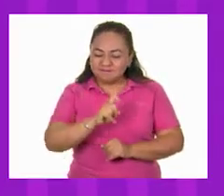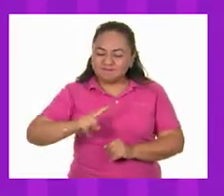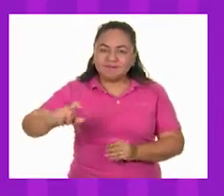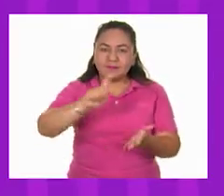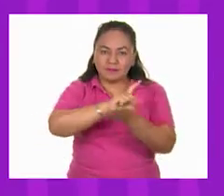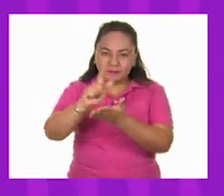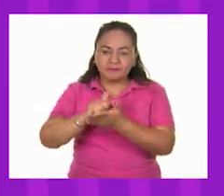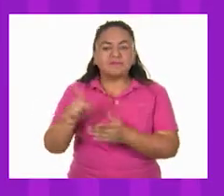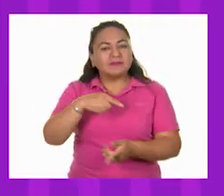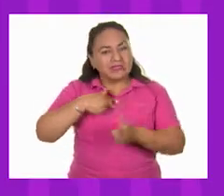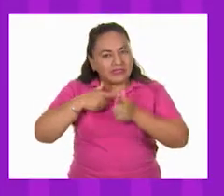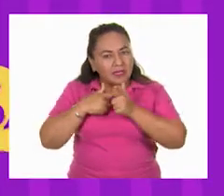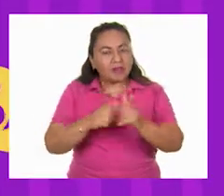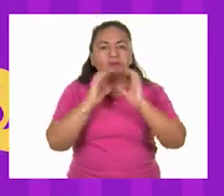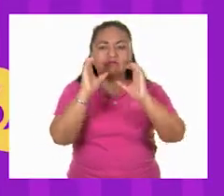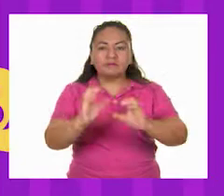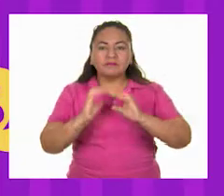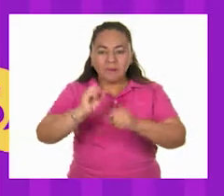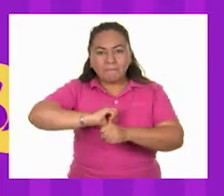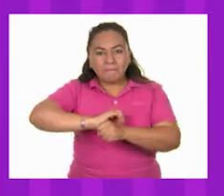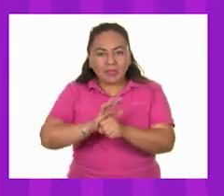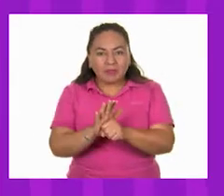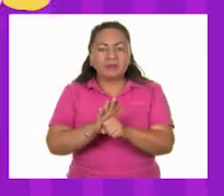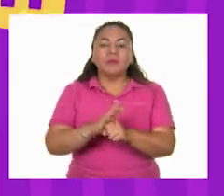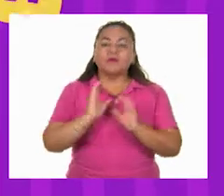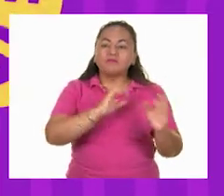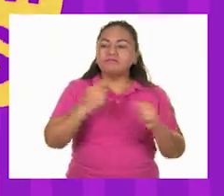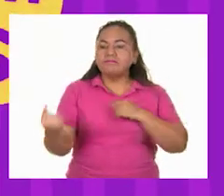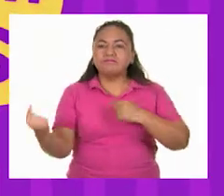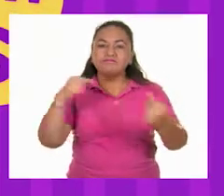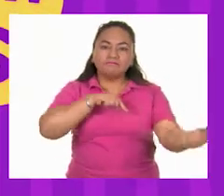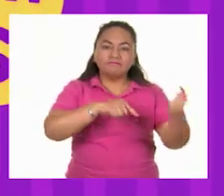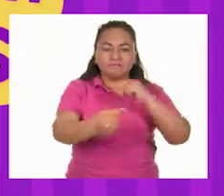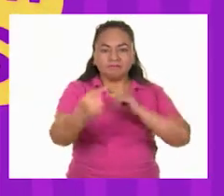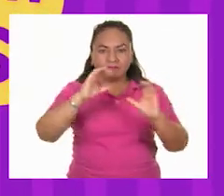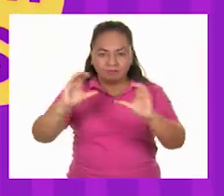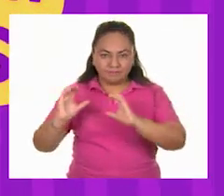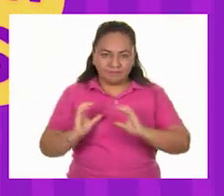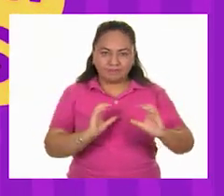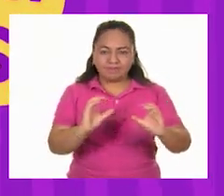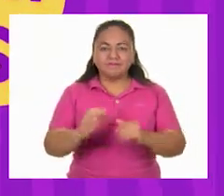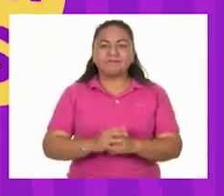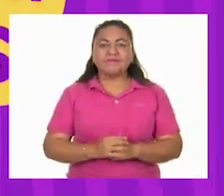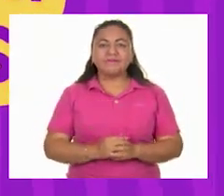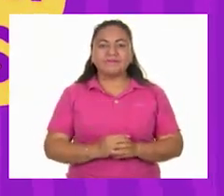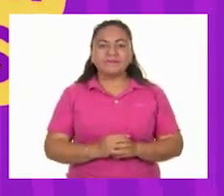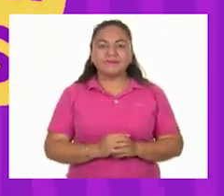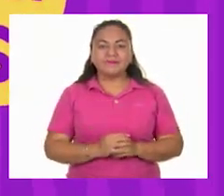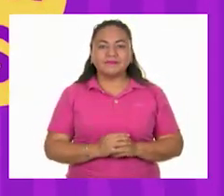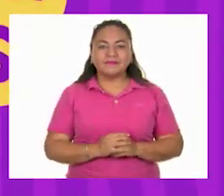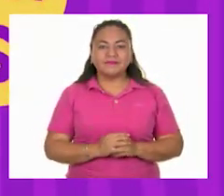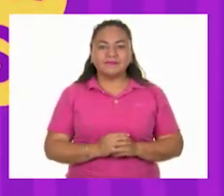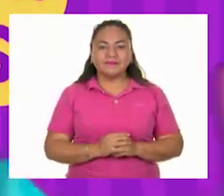Sigamos luchando juntos contra este virus, cuidándonos los unos a los otros.